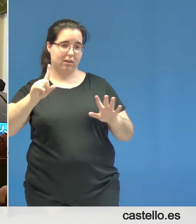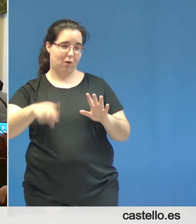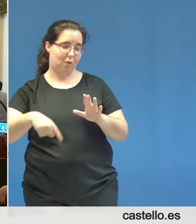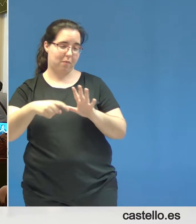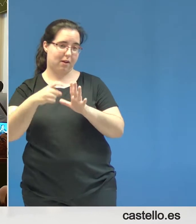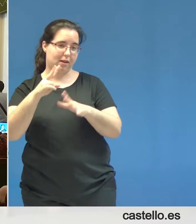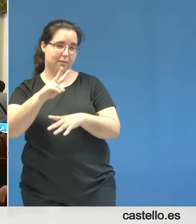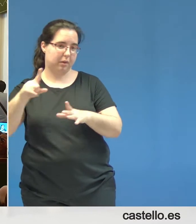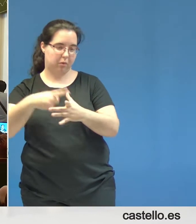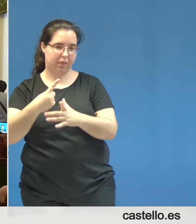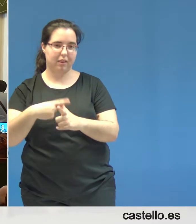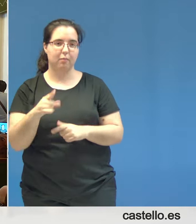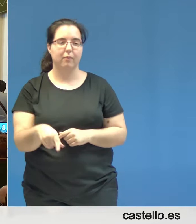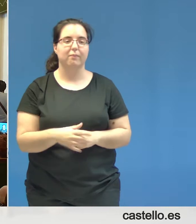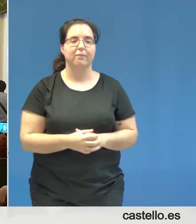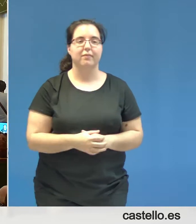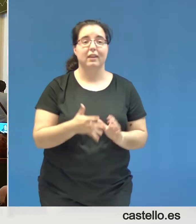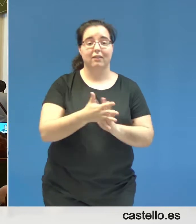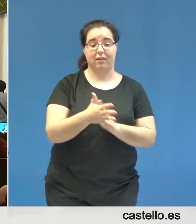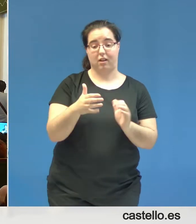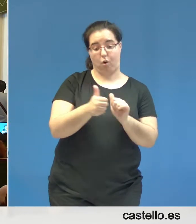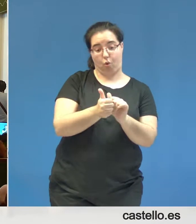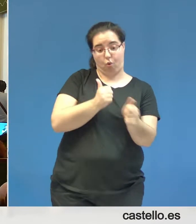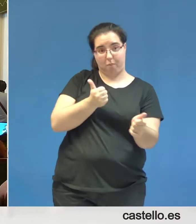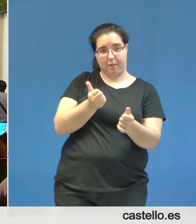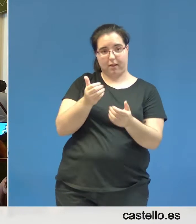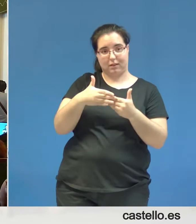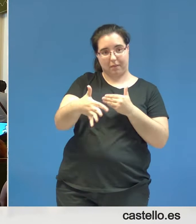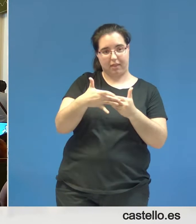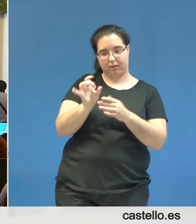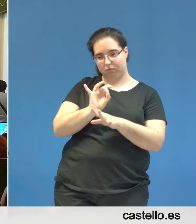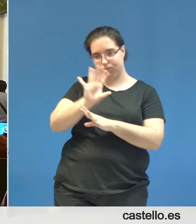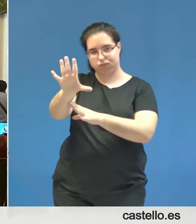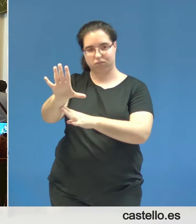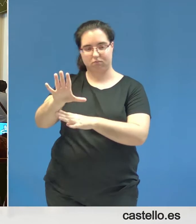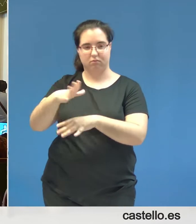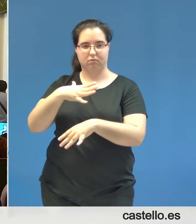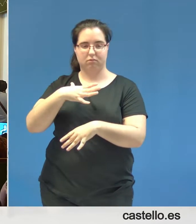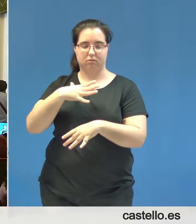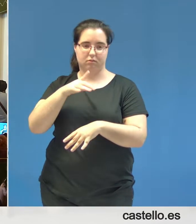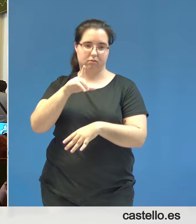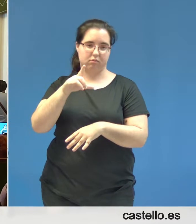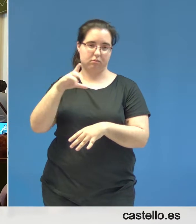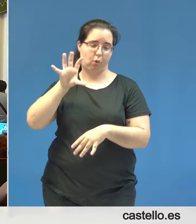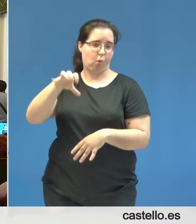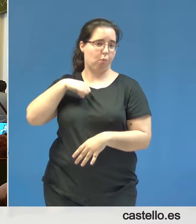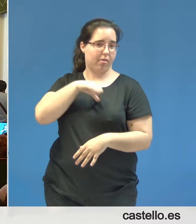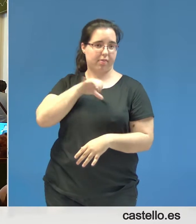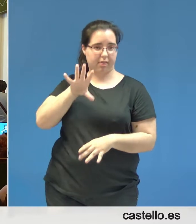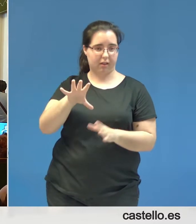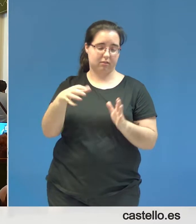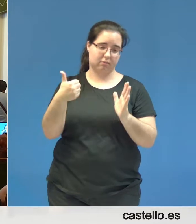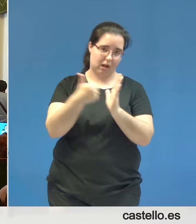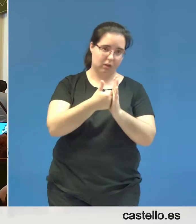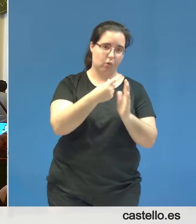274.952.519,91. Y, por último, remitir copia de este expediente al órgano competente de la Administración del Estado y la Comunidad Autónoma, tal como establece el artículo 86